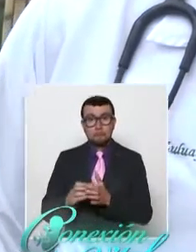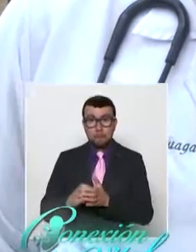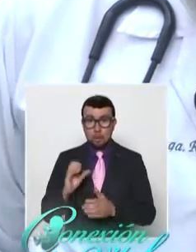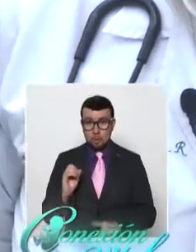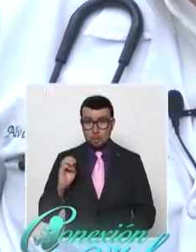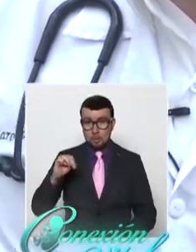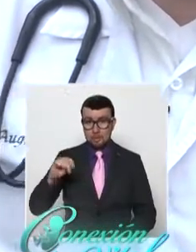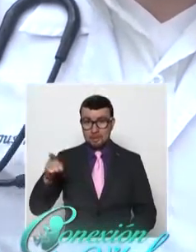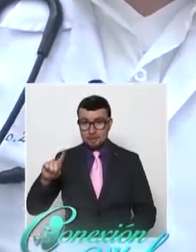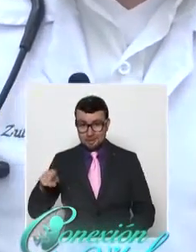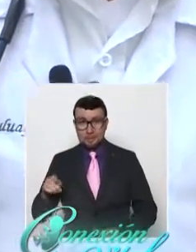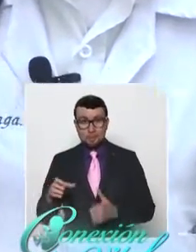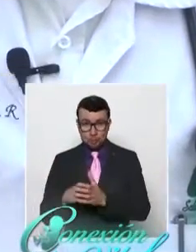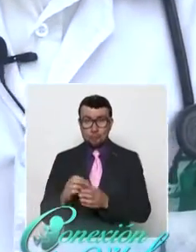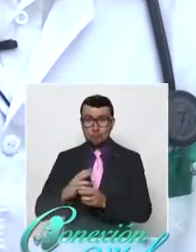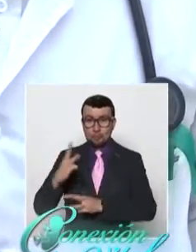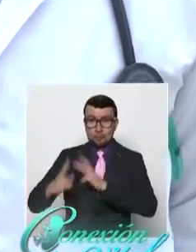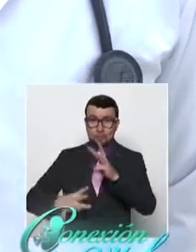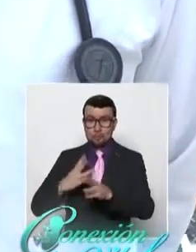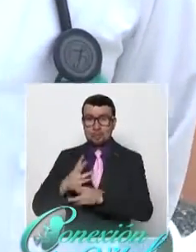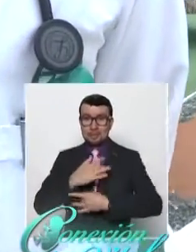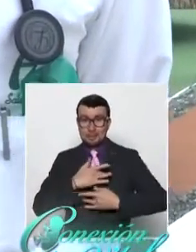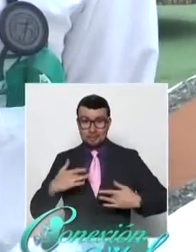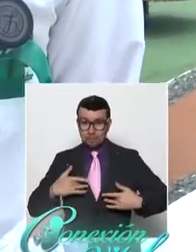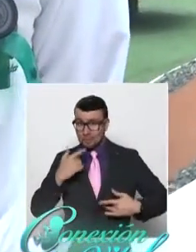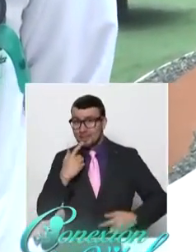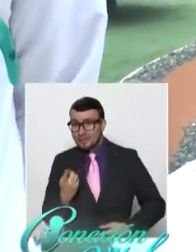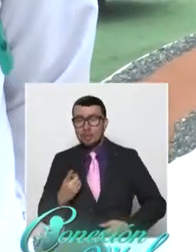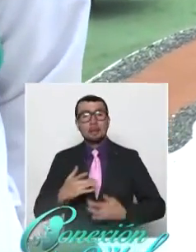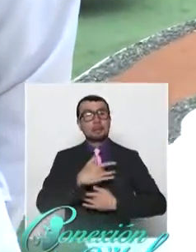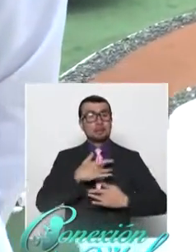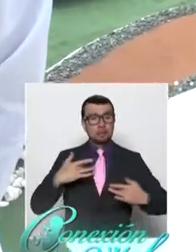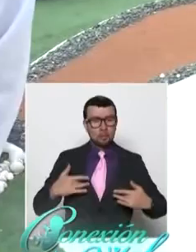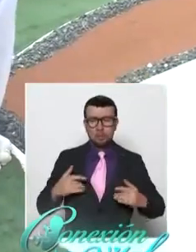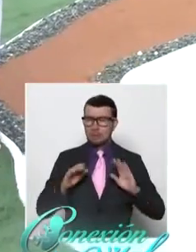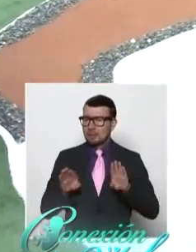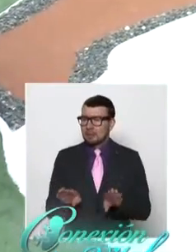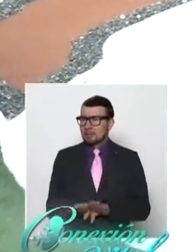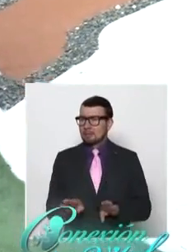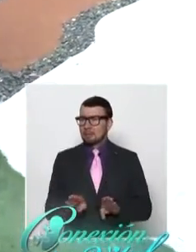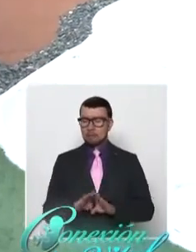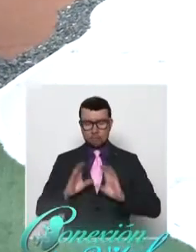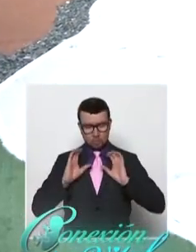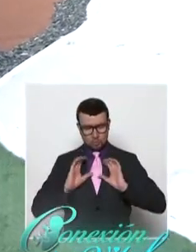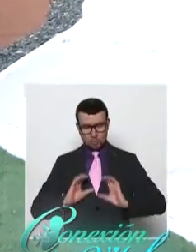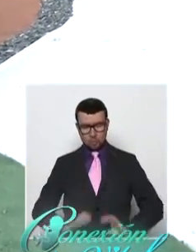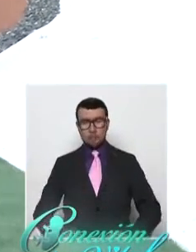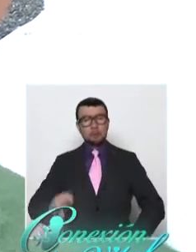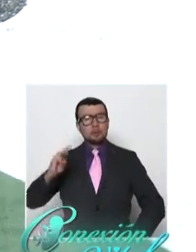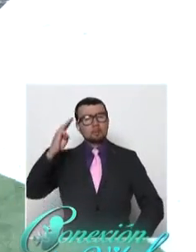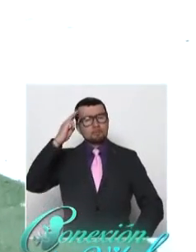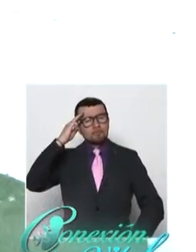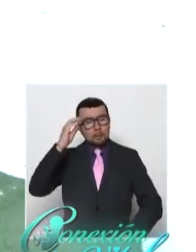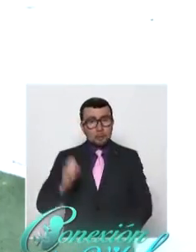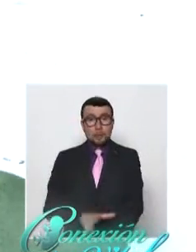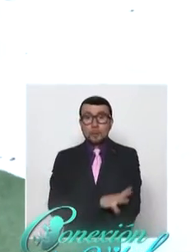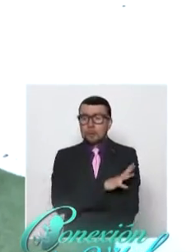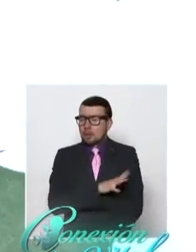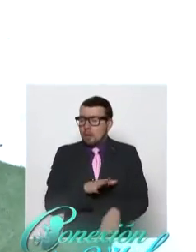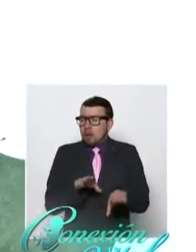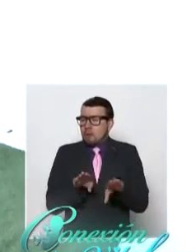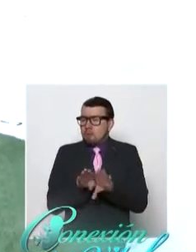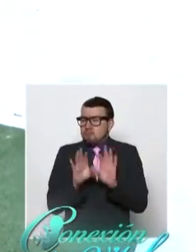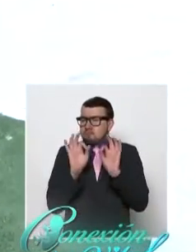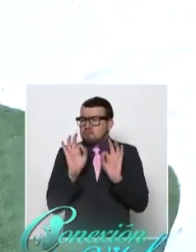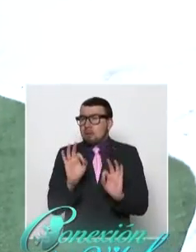Salud que la salud es el equilibrio físico, mental, espiritual y emocional del ser humano. Pero